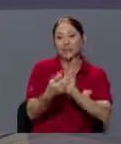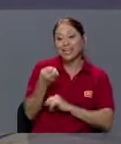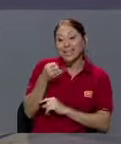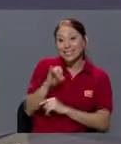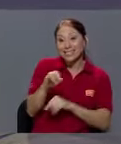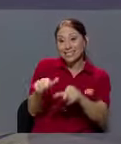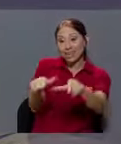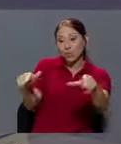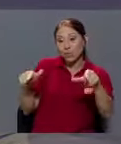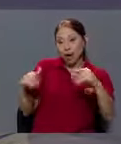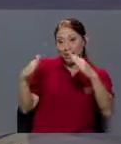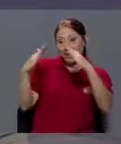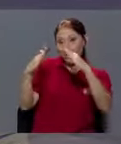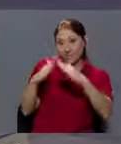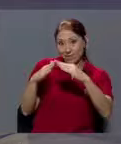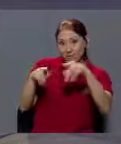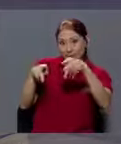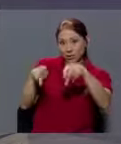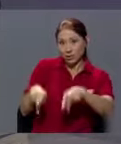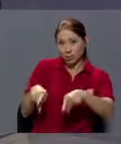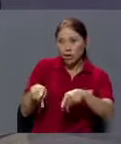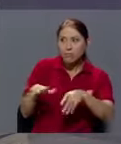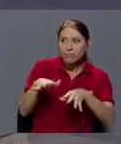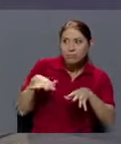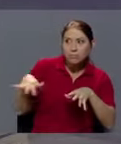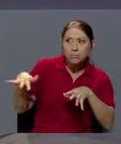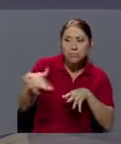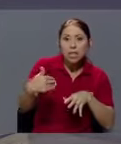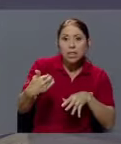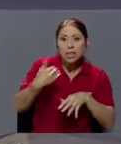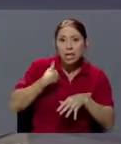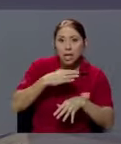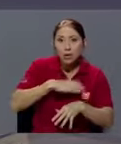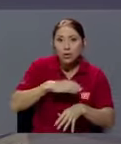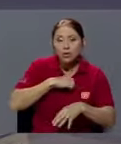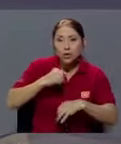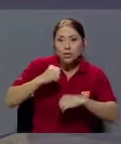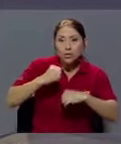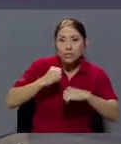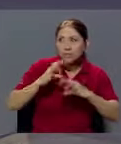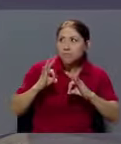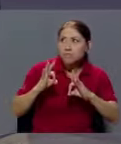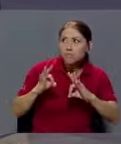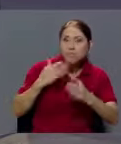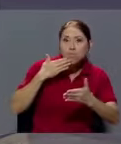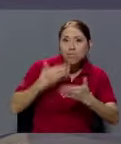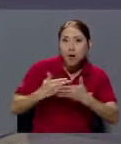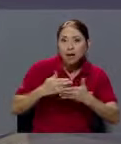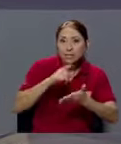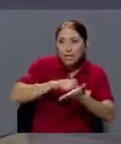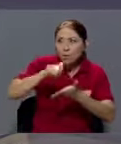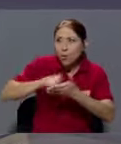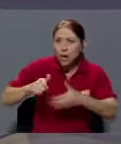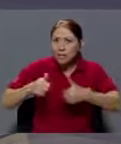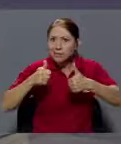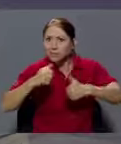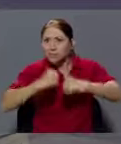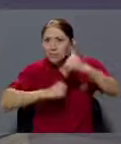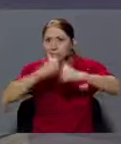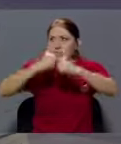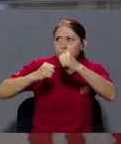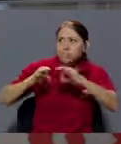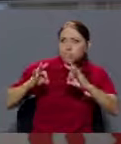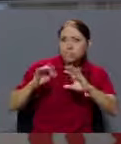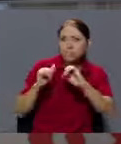el distrito de procedencia tiene, por ejemplo, condiciones infraestructurales buenas en las escuelas, si